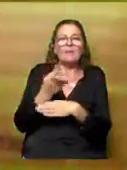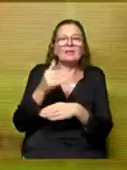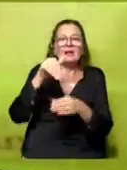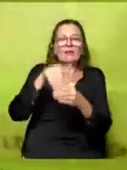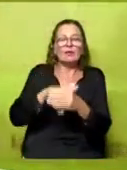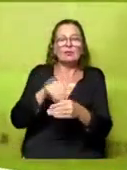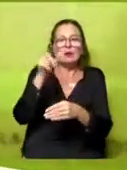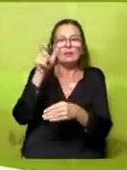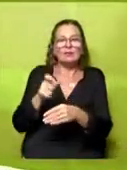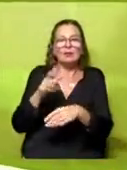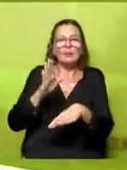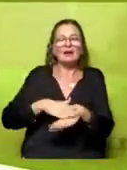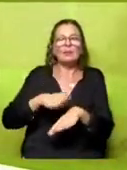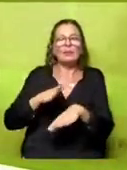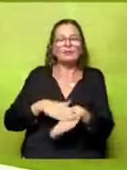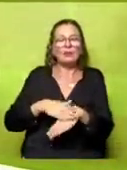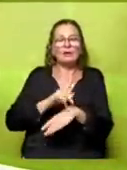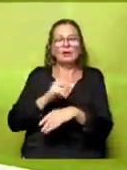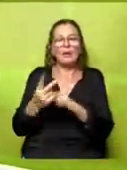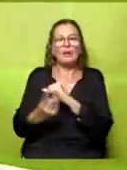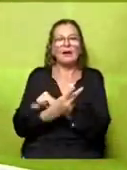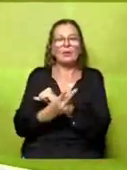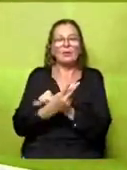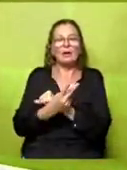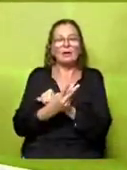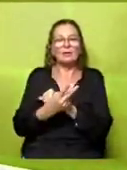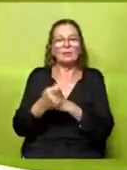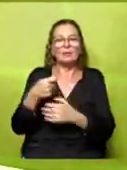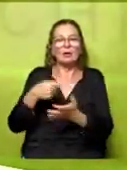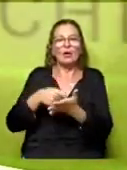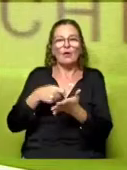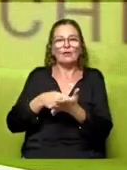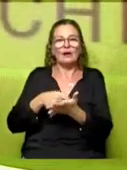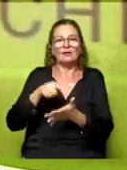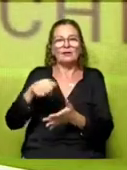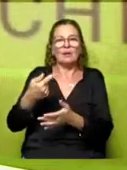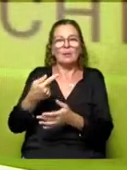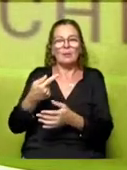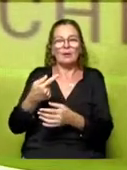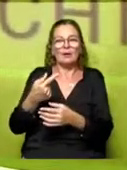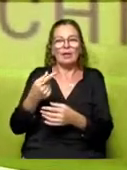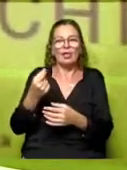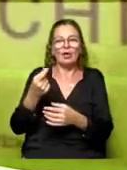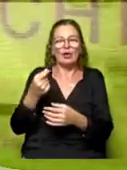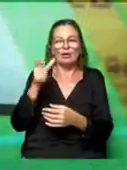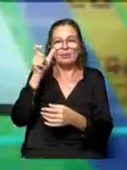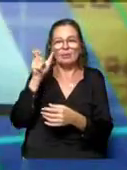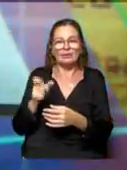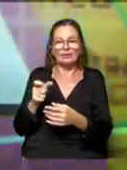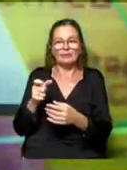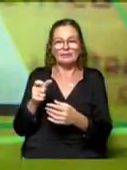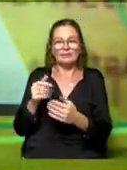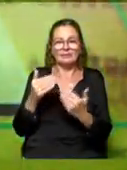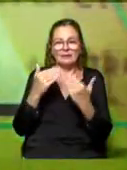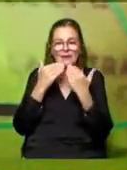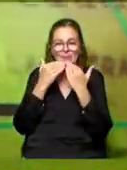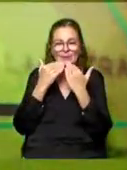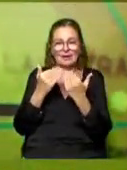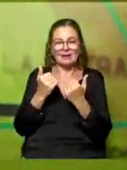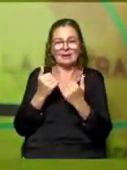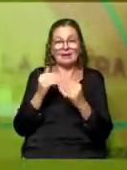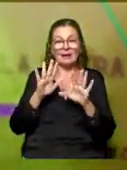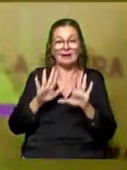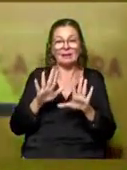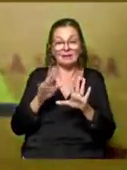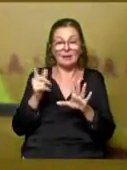es para hacerse cargo, no para cuidarnos, no para cobrar las cuentas a cuestas del dolor de la gente. Cristina Lostambra, muchísimas gracias. Quédense